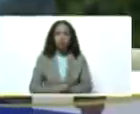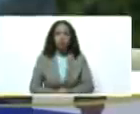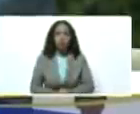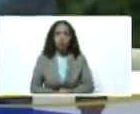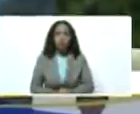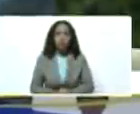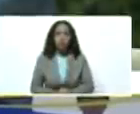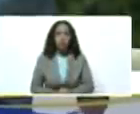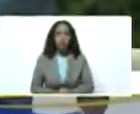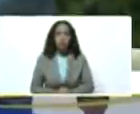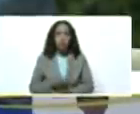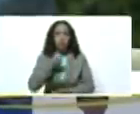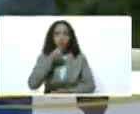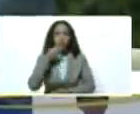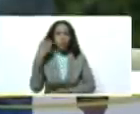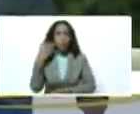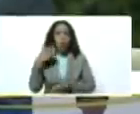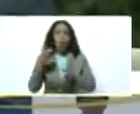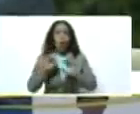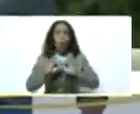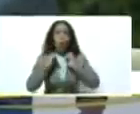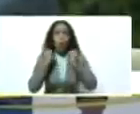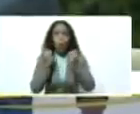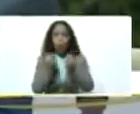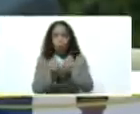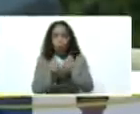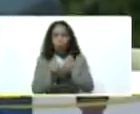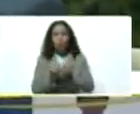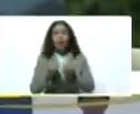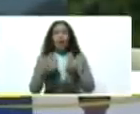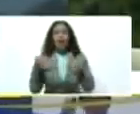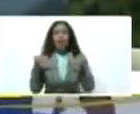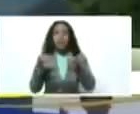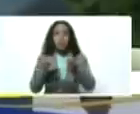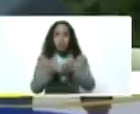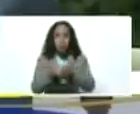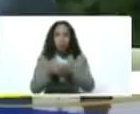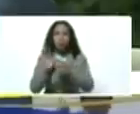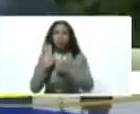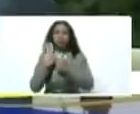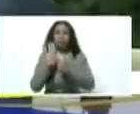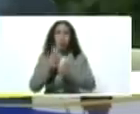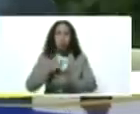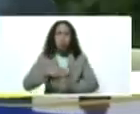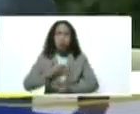a los organismos multilaterales, a las cumbres, a las reuniones,